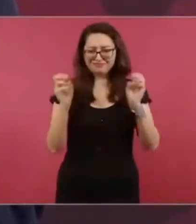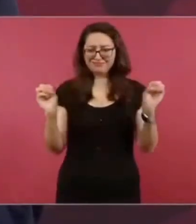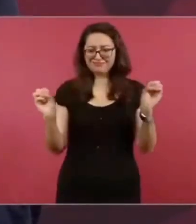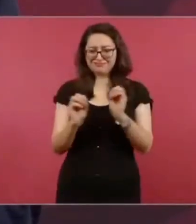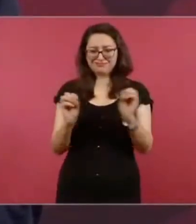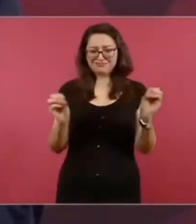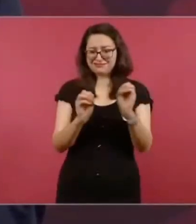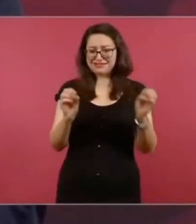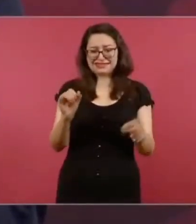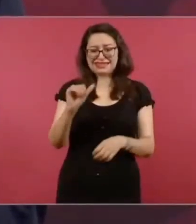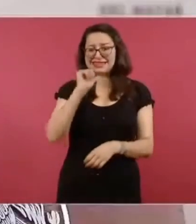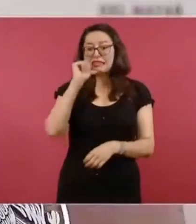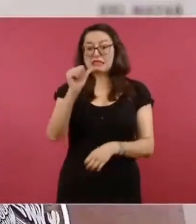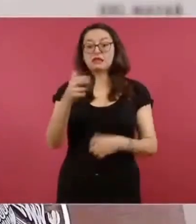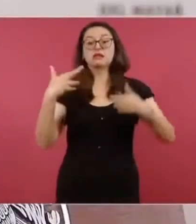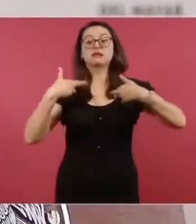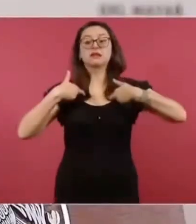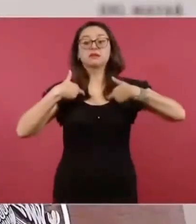eran los virreyes.